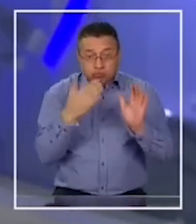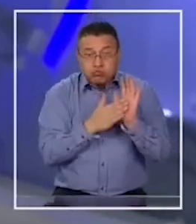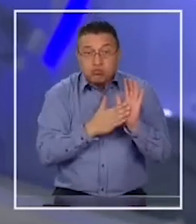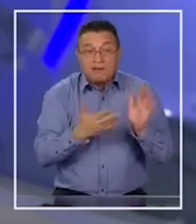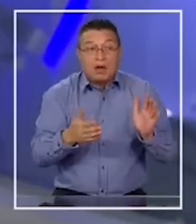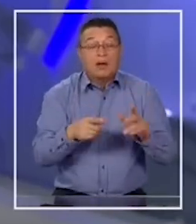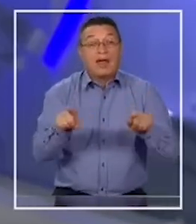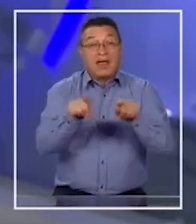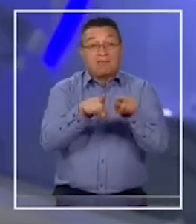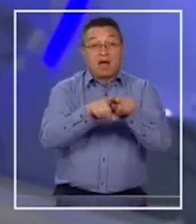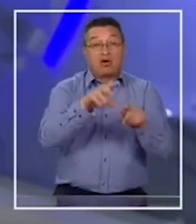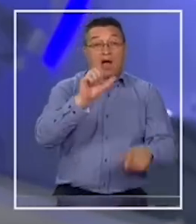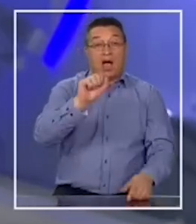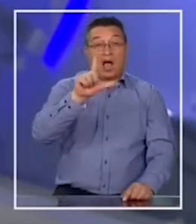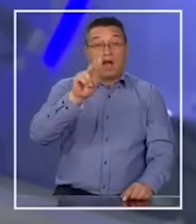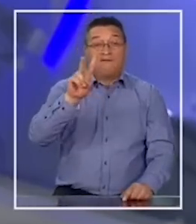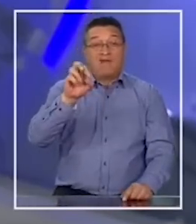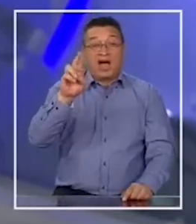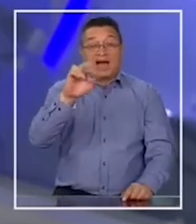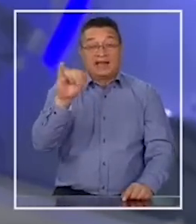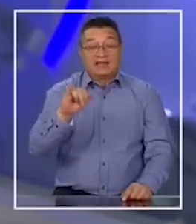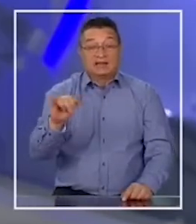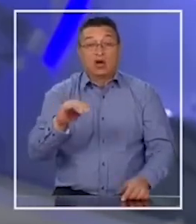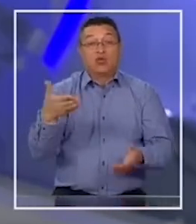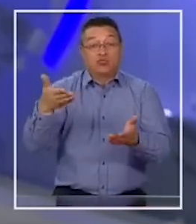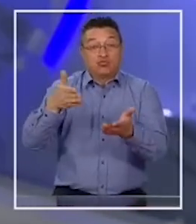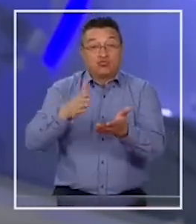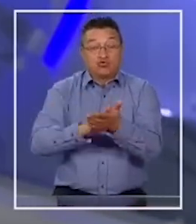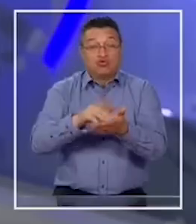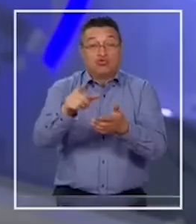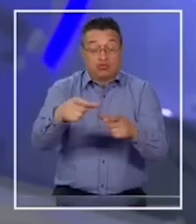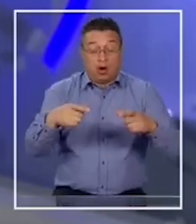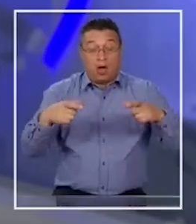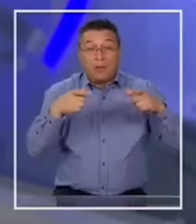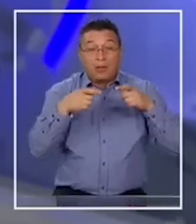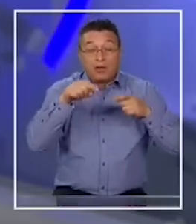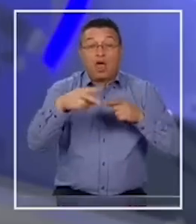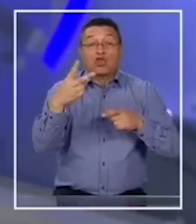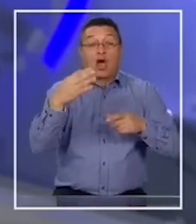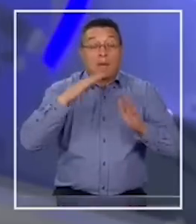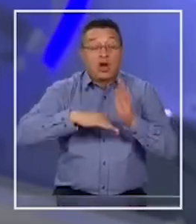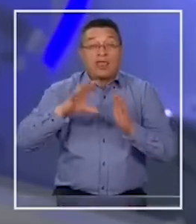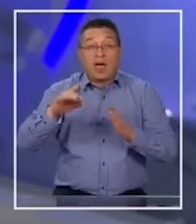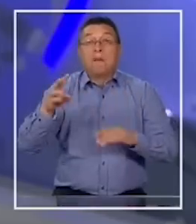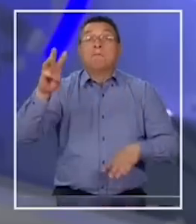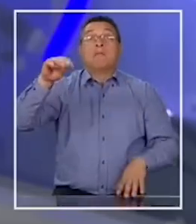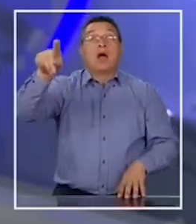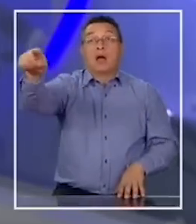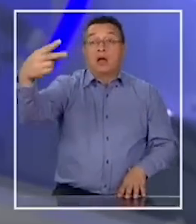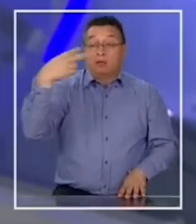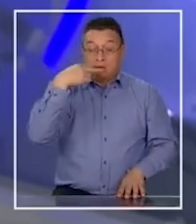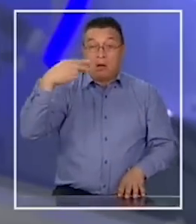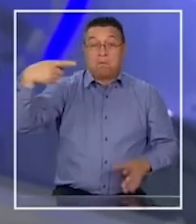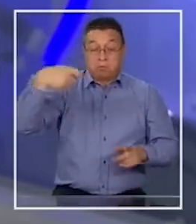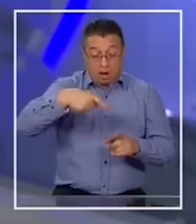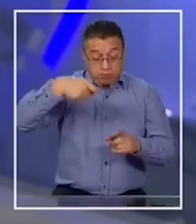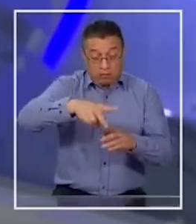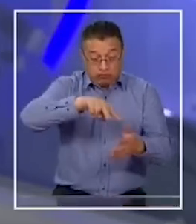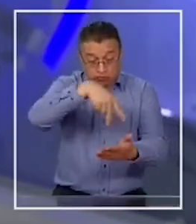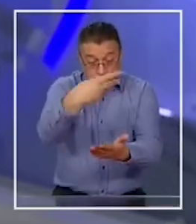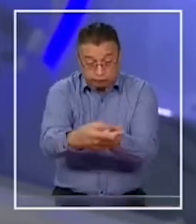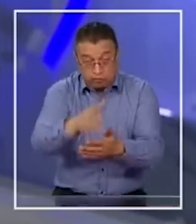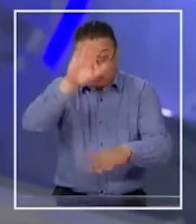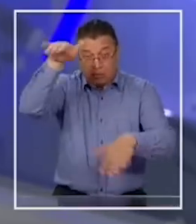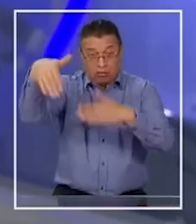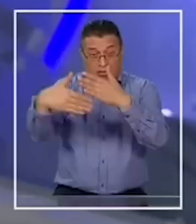Los Hermanos Álvarez asesinados en la puerta de su pastelería dos menores de edad delante de su madre terminaron tirado en el